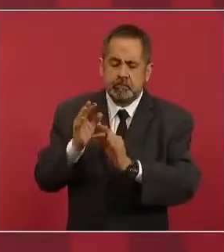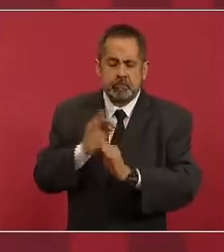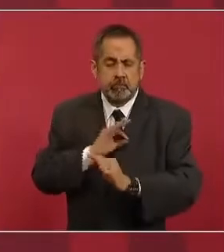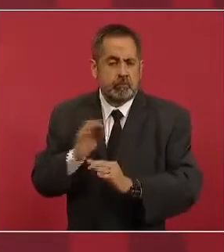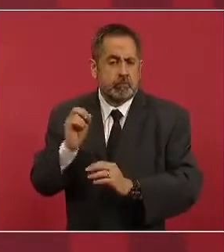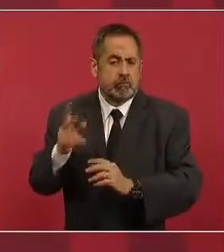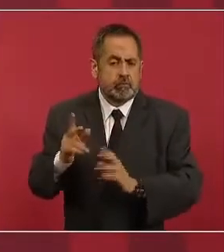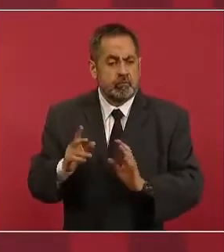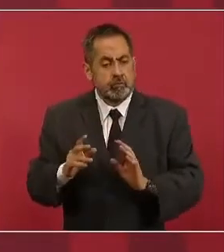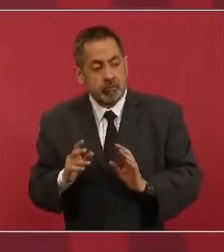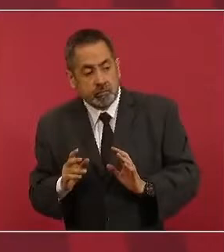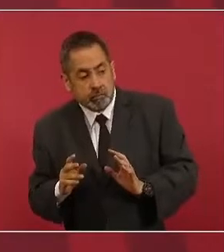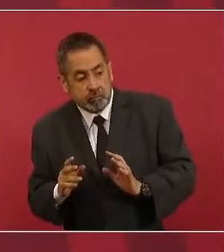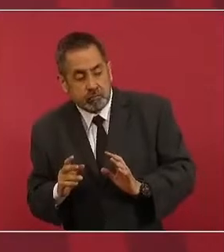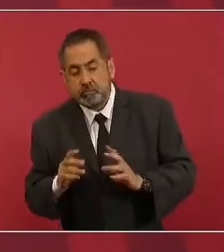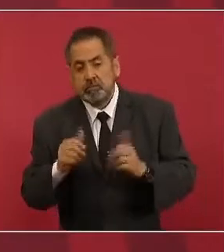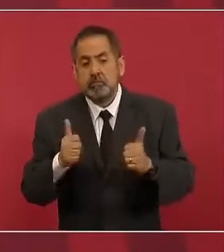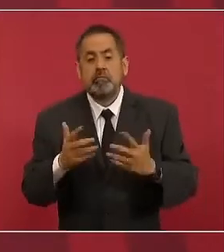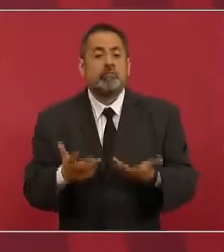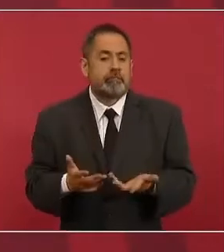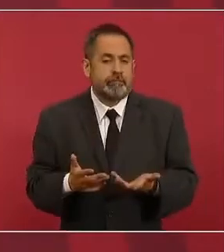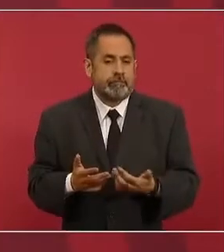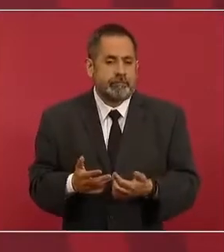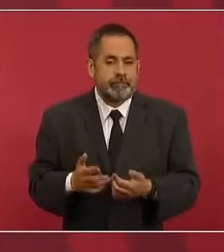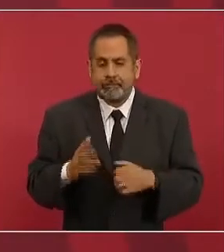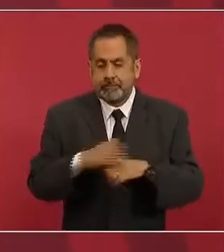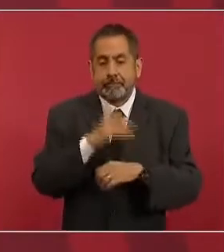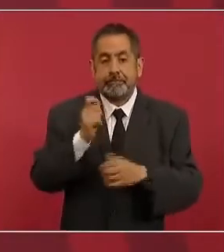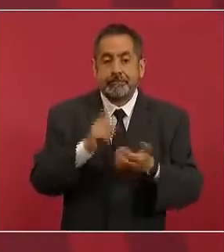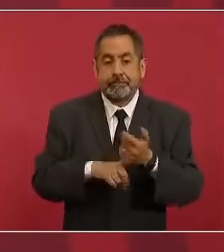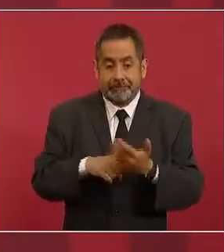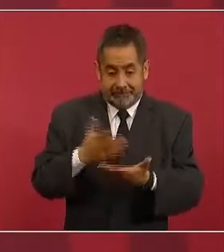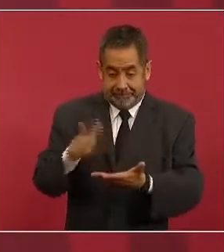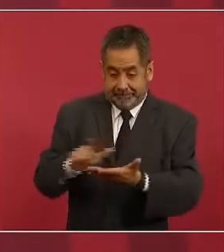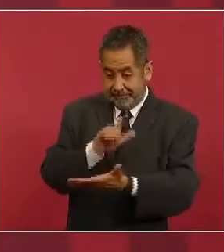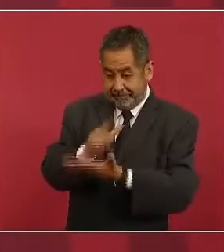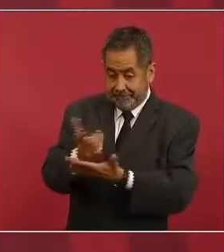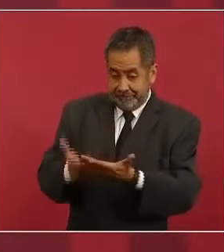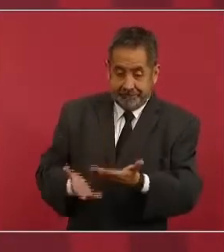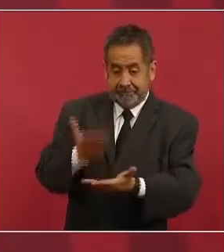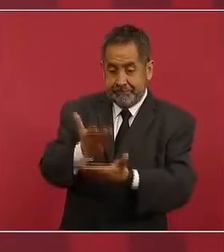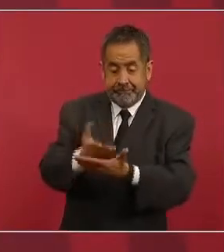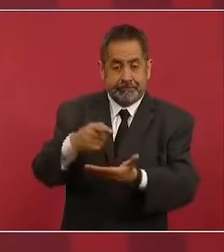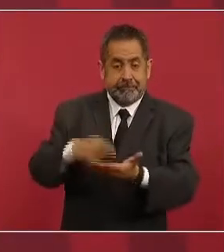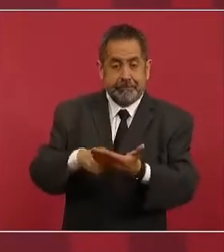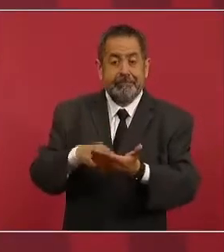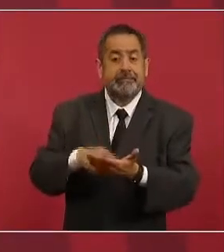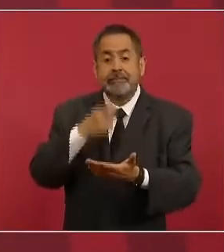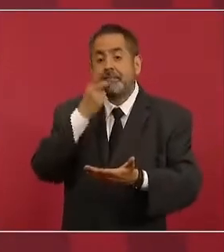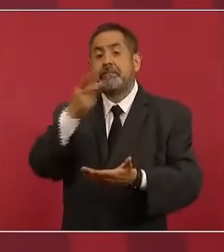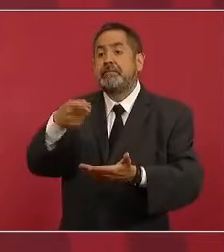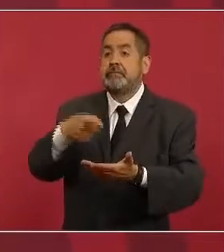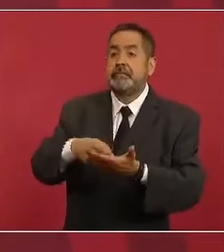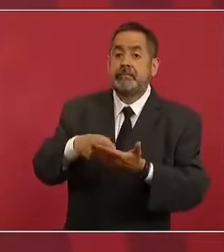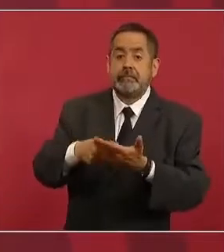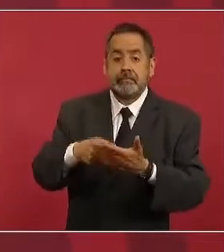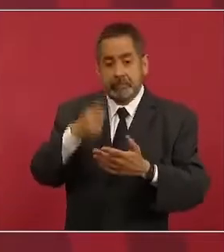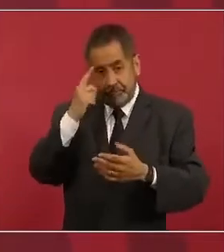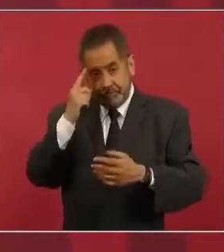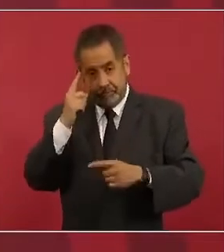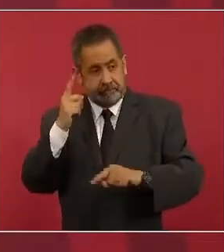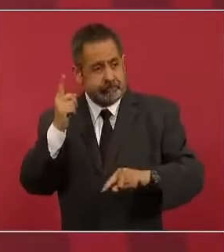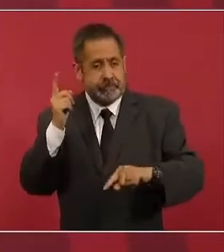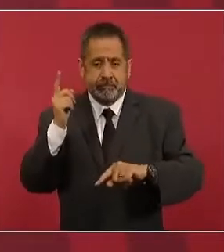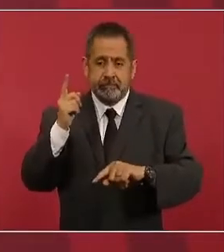porque no es cierto que la iniciativa tenga que ver con promover las